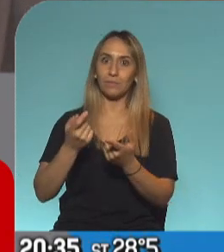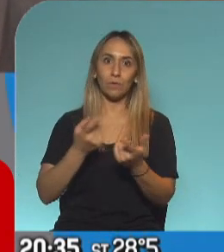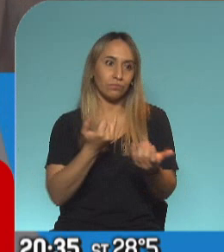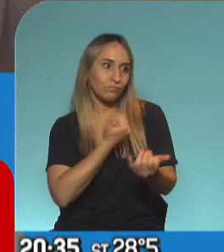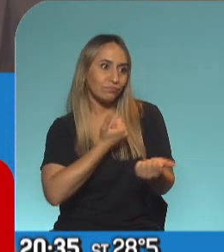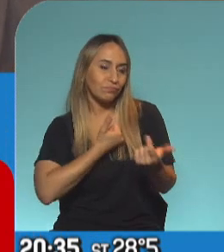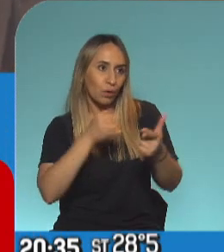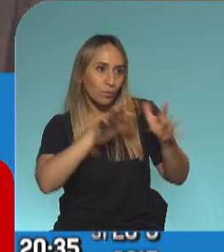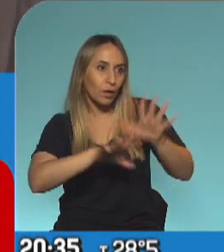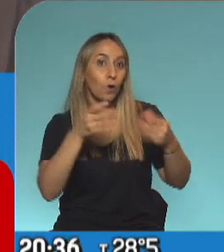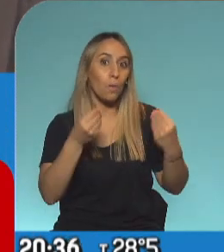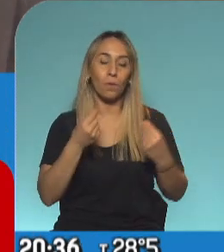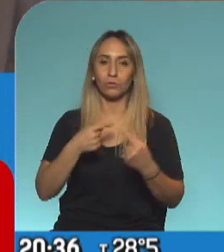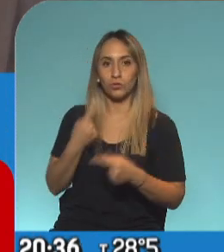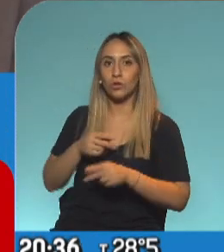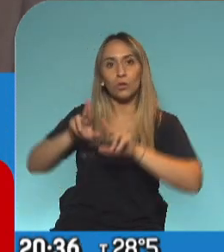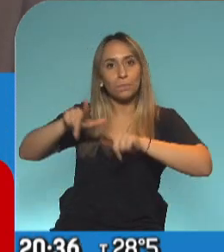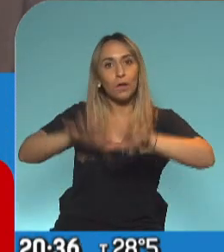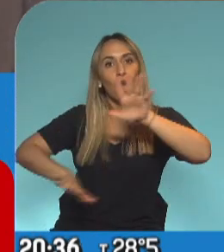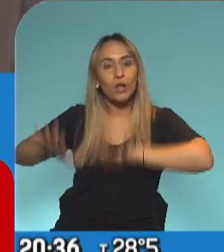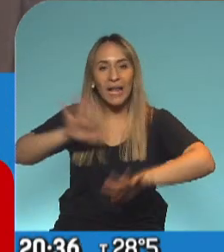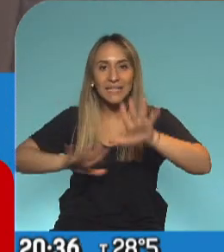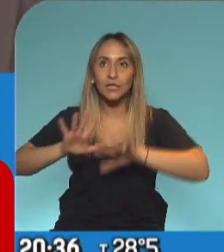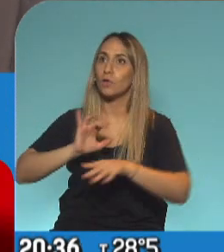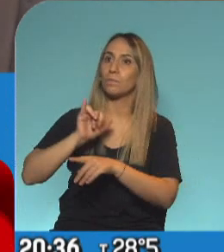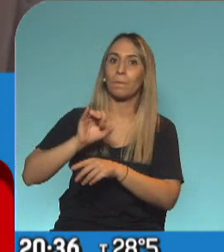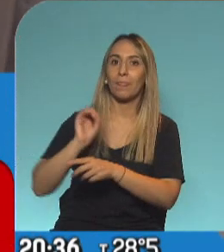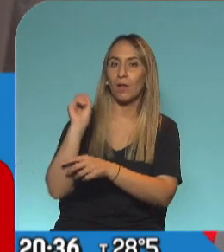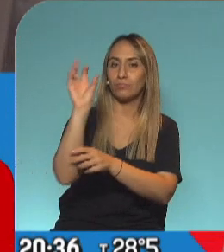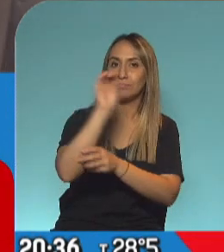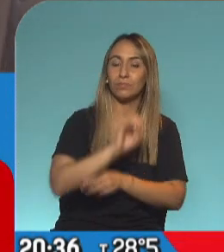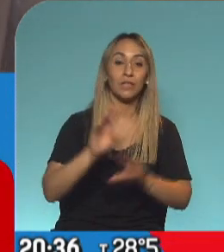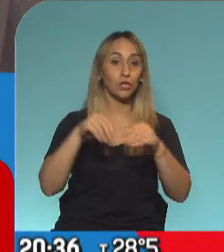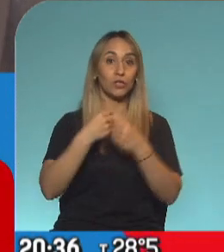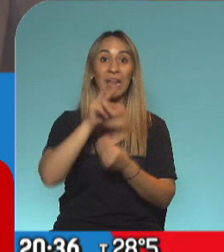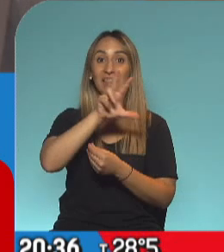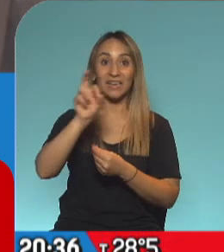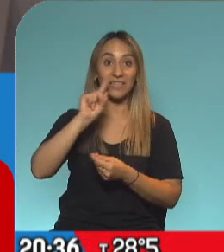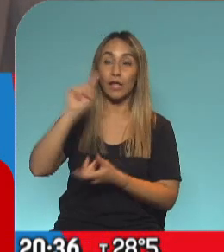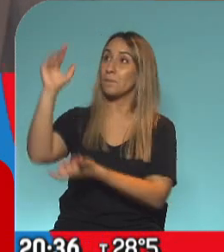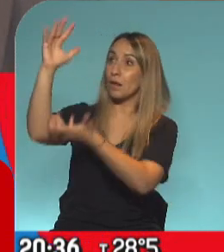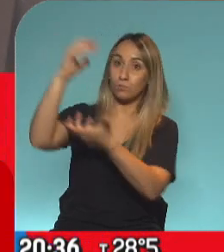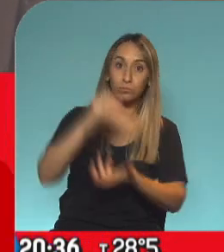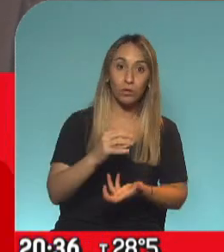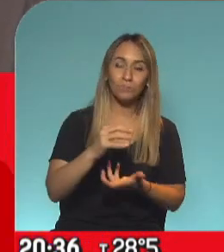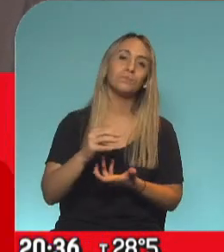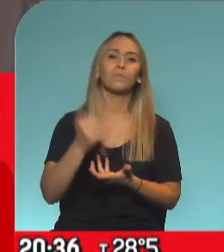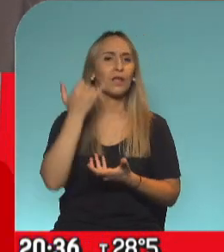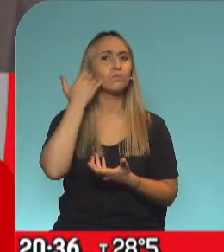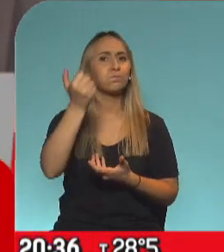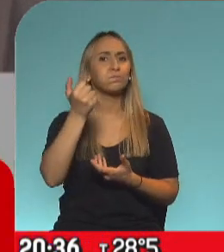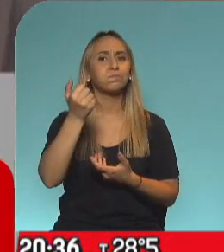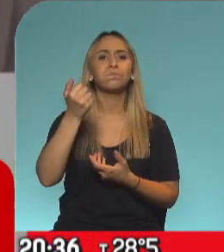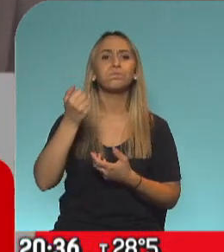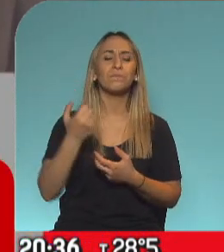la prioridad ahora estaba en esta entrega de estas 300.000 en este momento, pero bueno, ahora ya hemos adquirido el